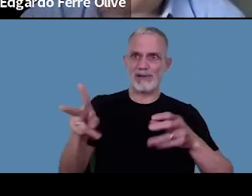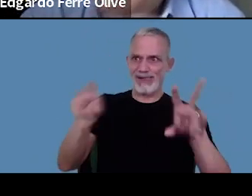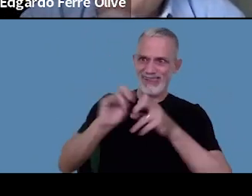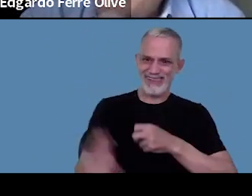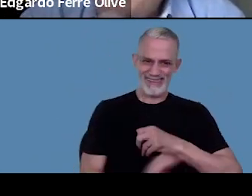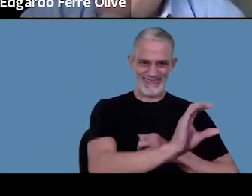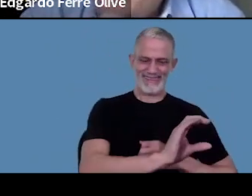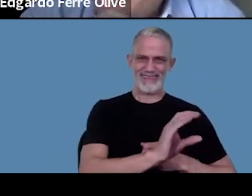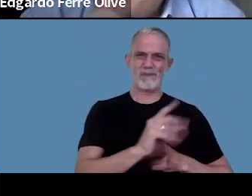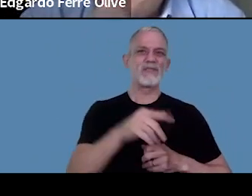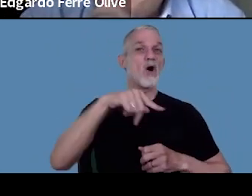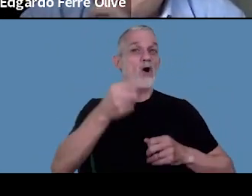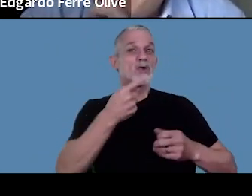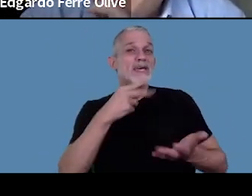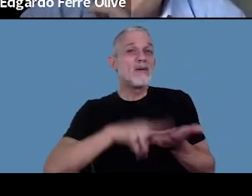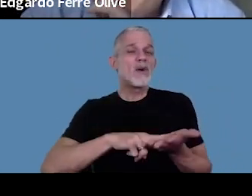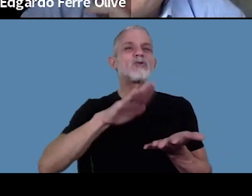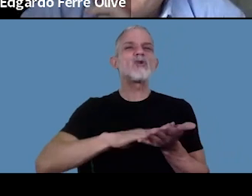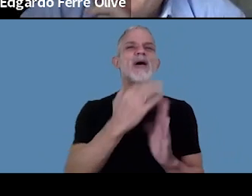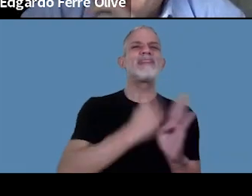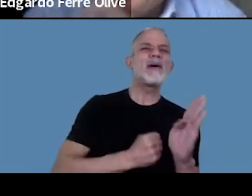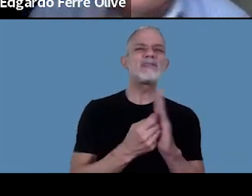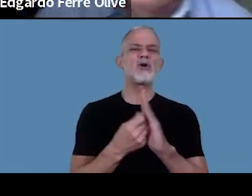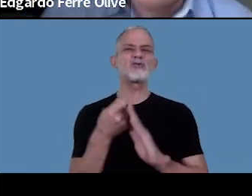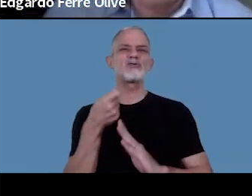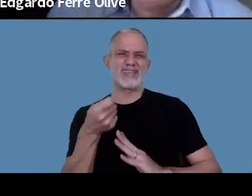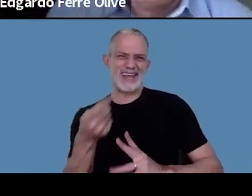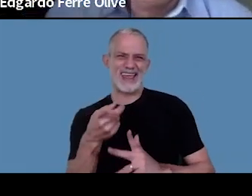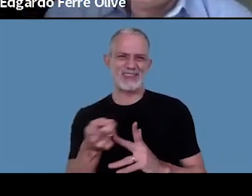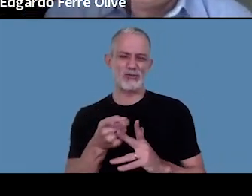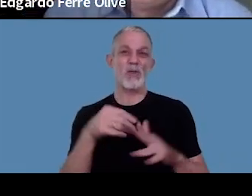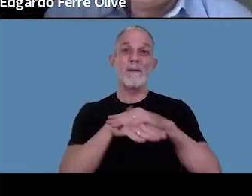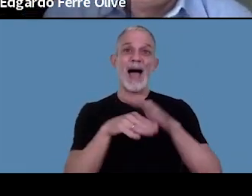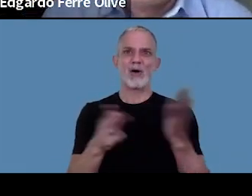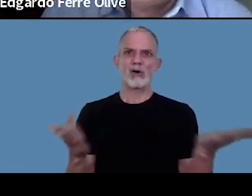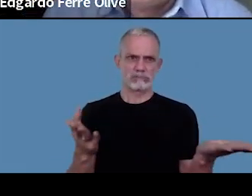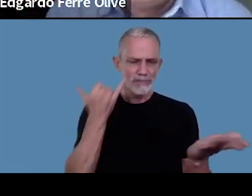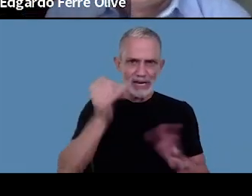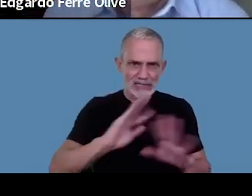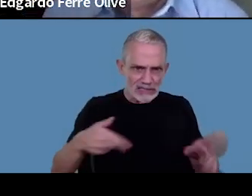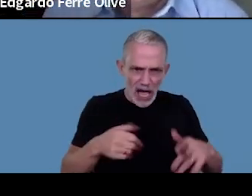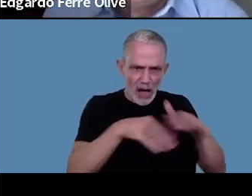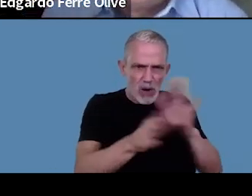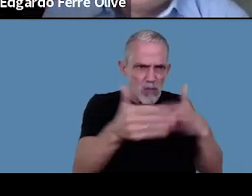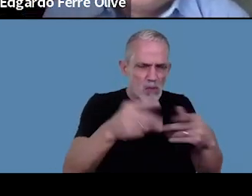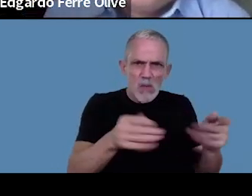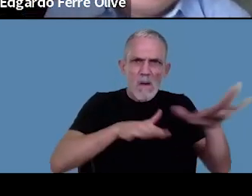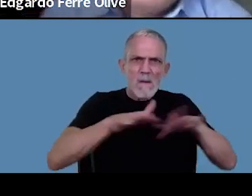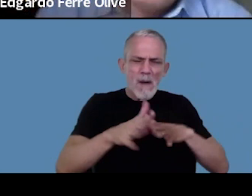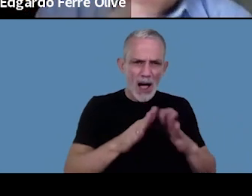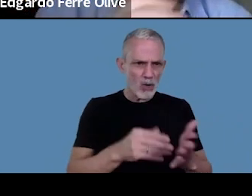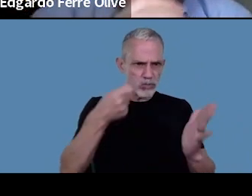distorsivo es el impuesto a los débitos y créditos bancarios. ¿Está bien? Porque yo hago esa actividad bancaria, por hacer actividad bancaria me va a estar